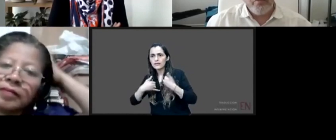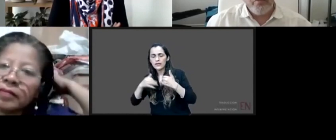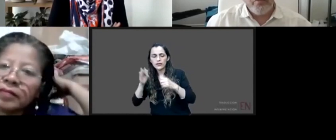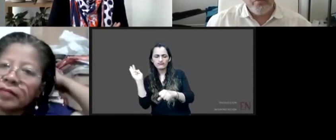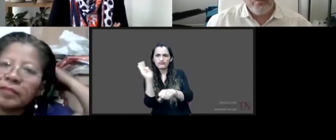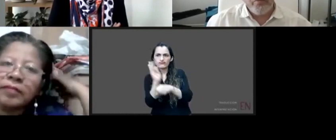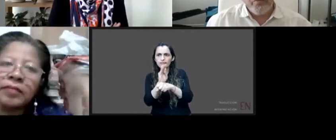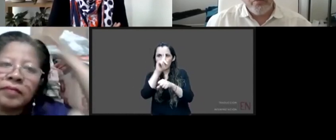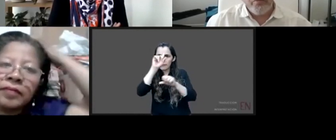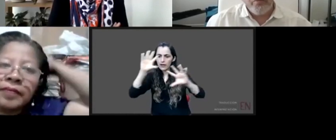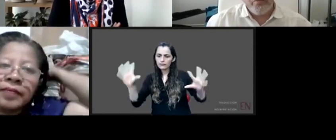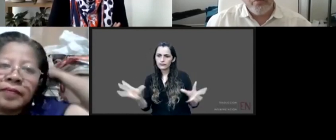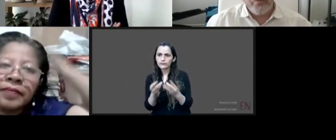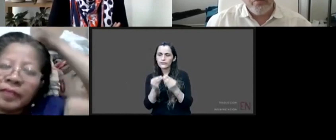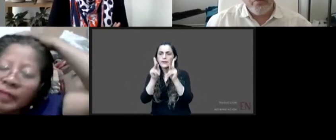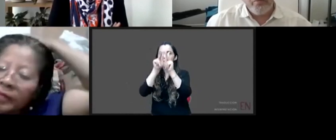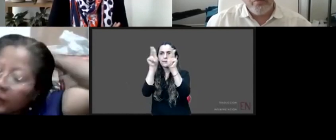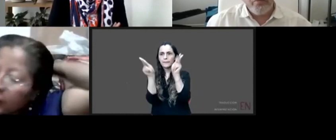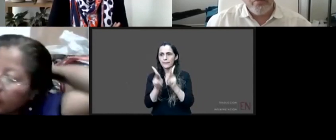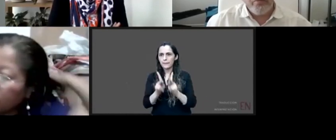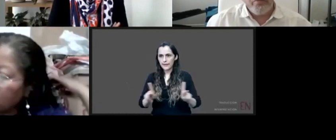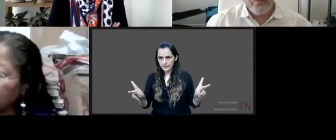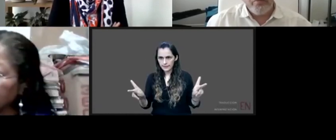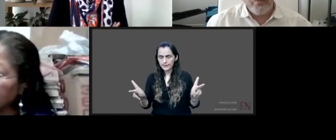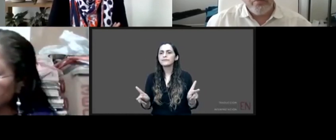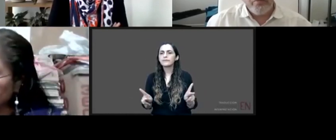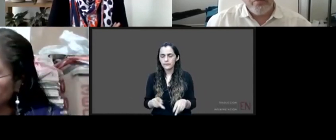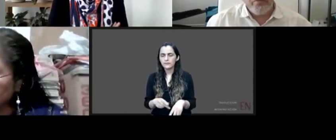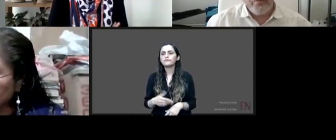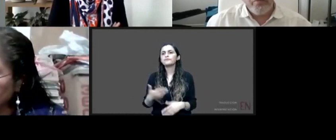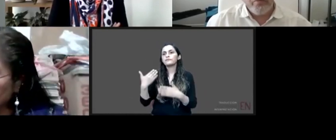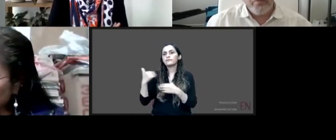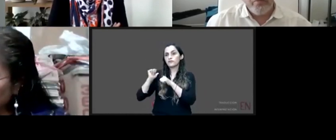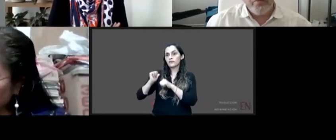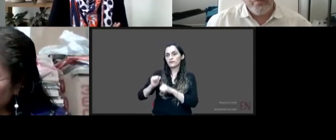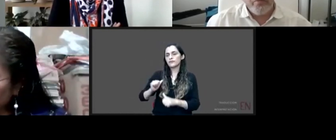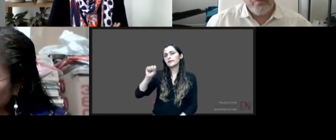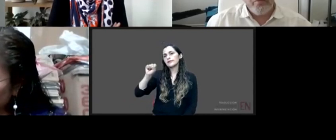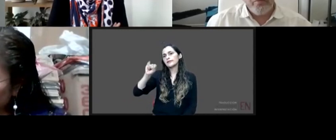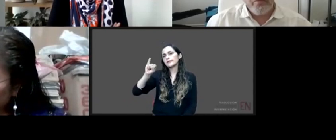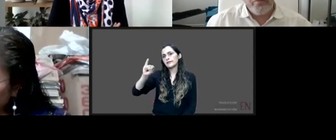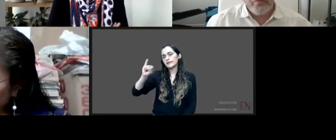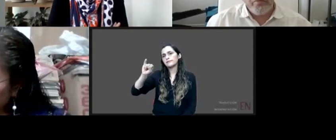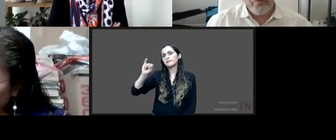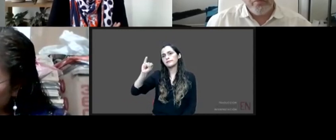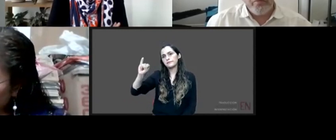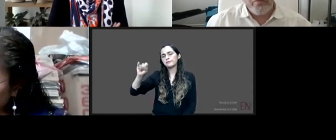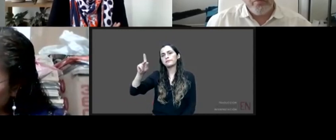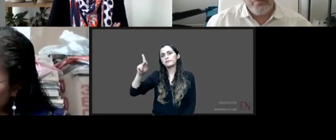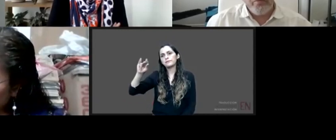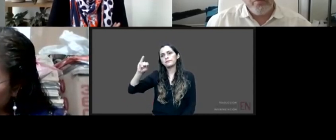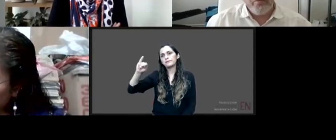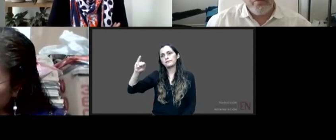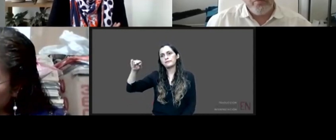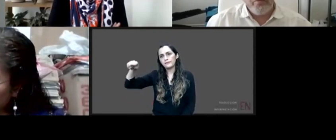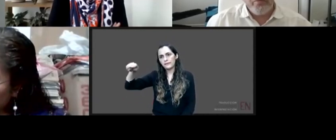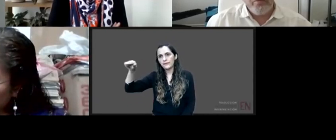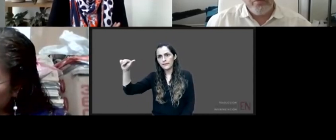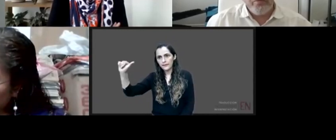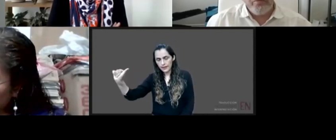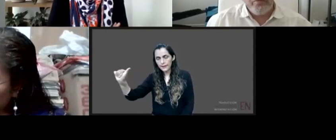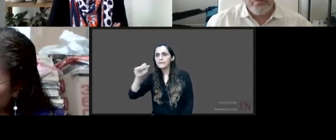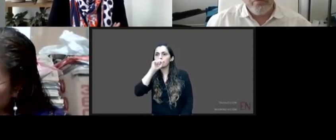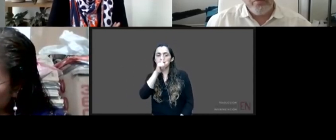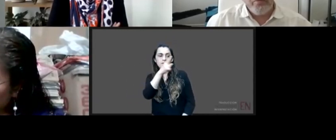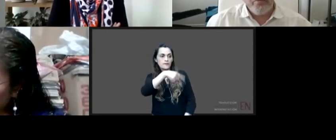Protección Integral de Niñas, Niños y Adolescentes, SIPINA, y la Dirección General de Asuntos Religiosos de la Secretaría de